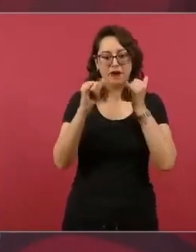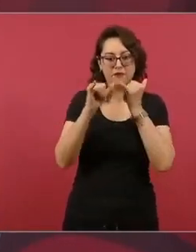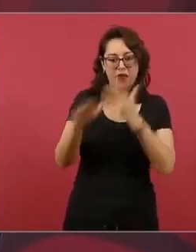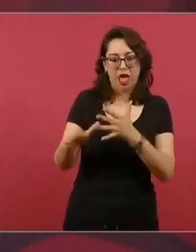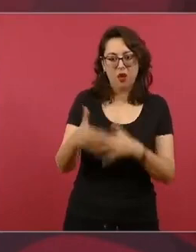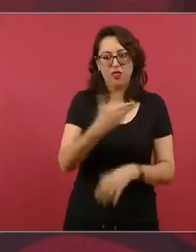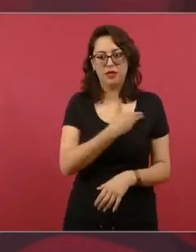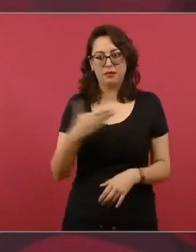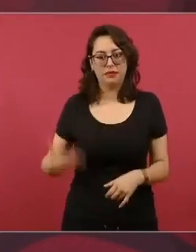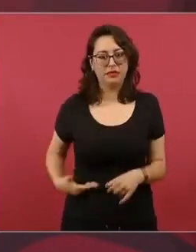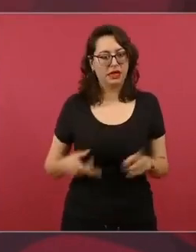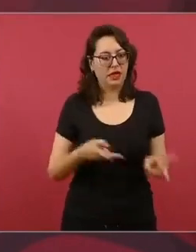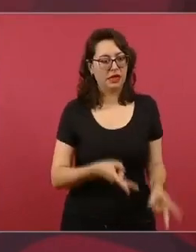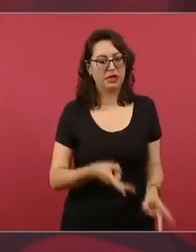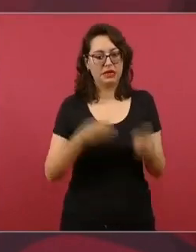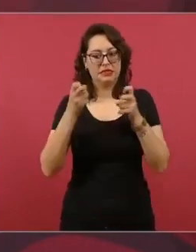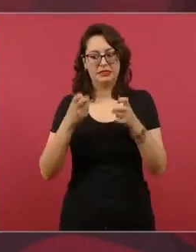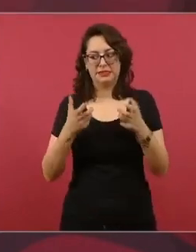y